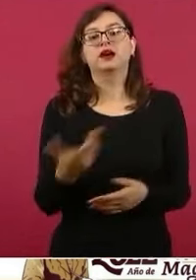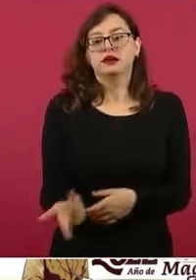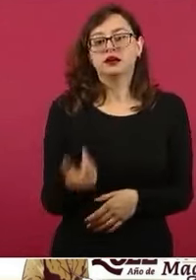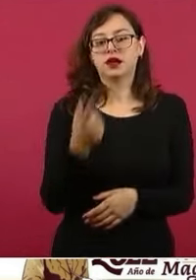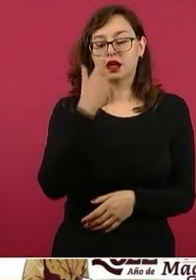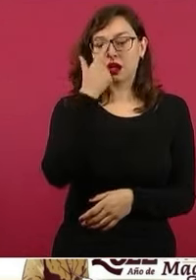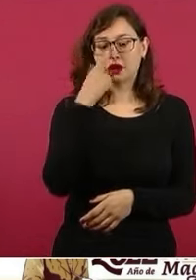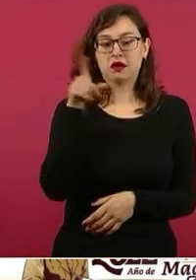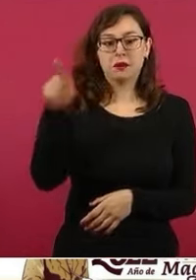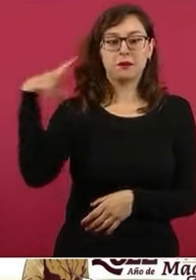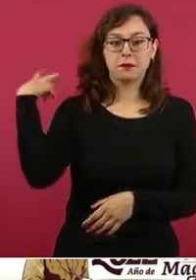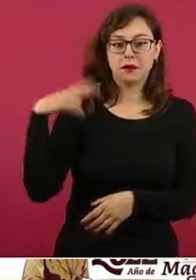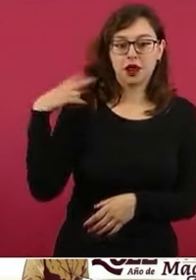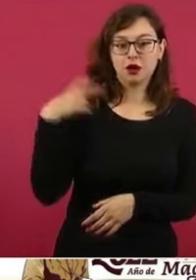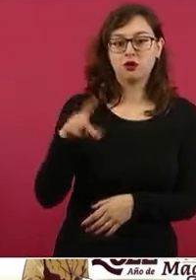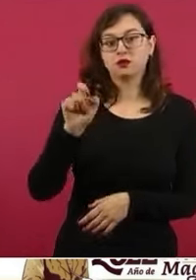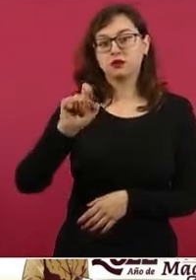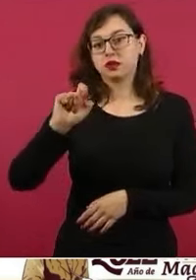24.99 y un margen de